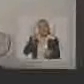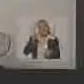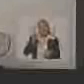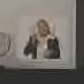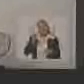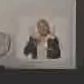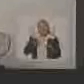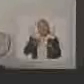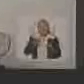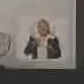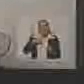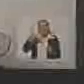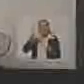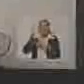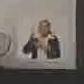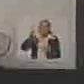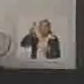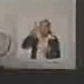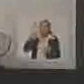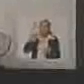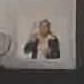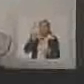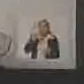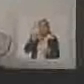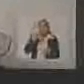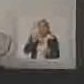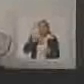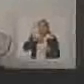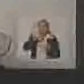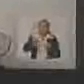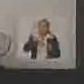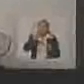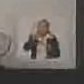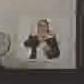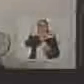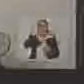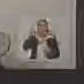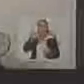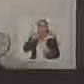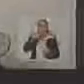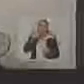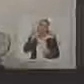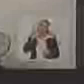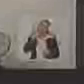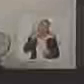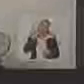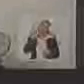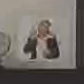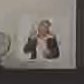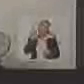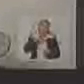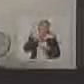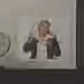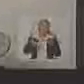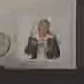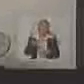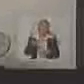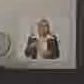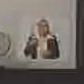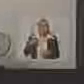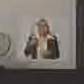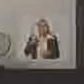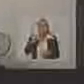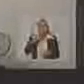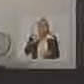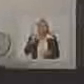tengo mayor nivel académico de todos los candidatos. Eso no serviría si no fuera